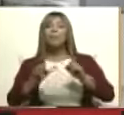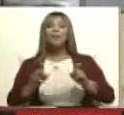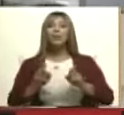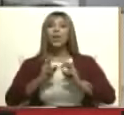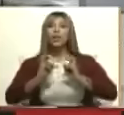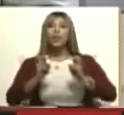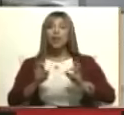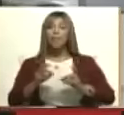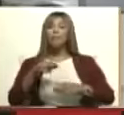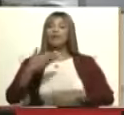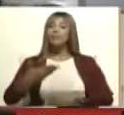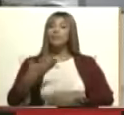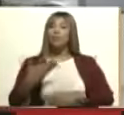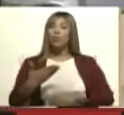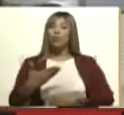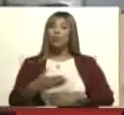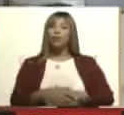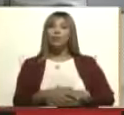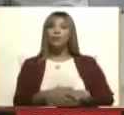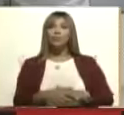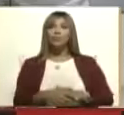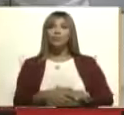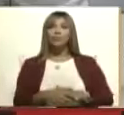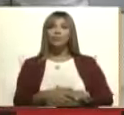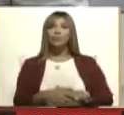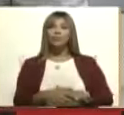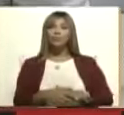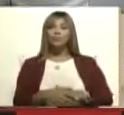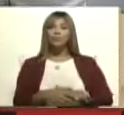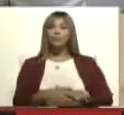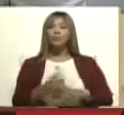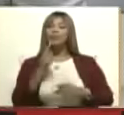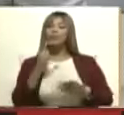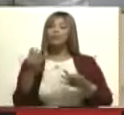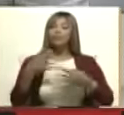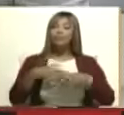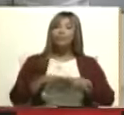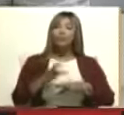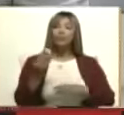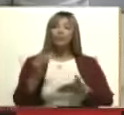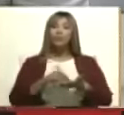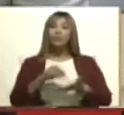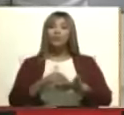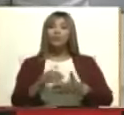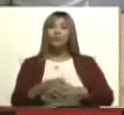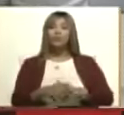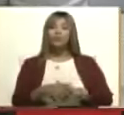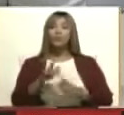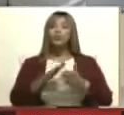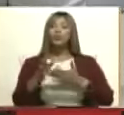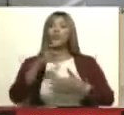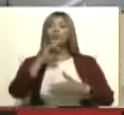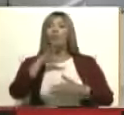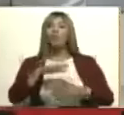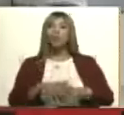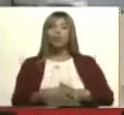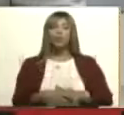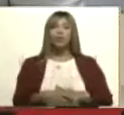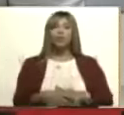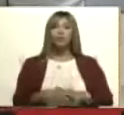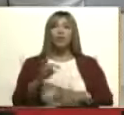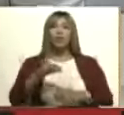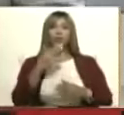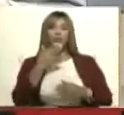temas decisivos, claves, estratégicos, de encrucijadas muchas veces en lo histórico, en